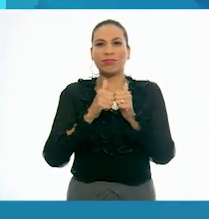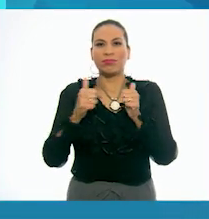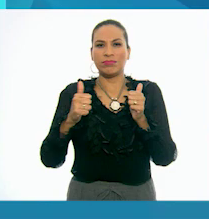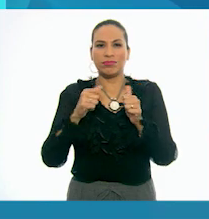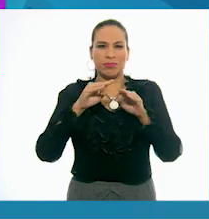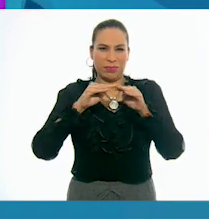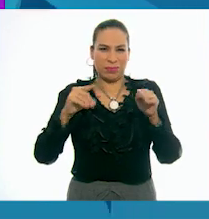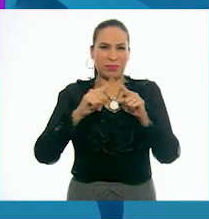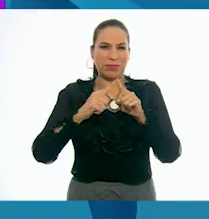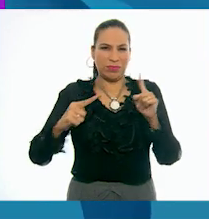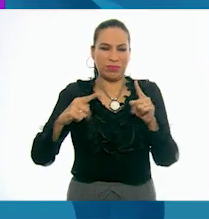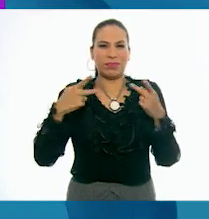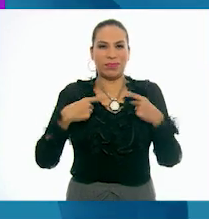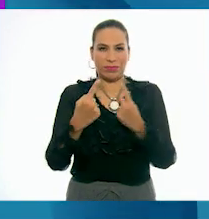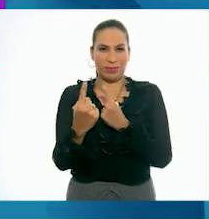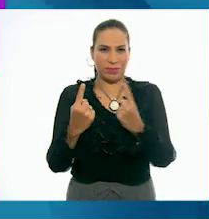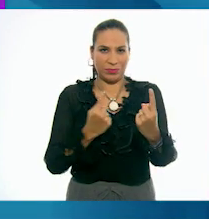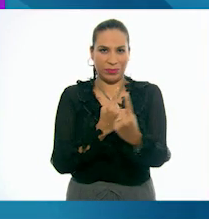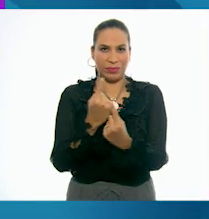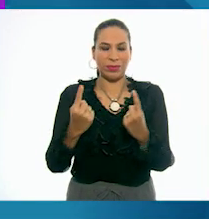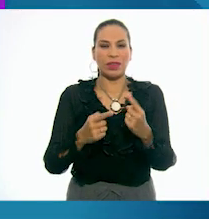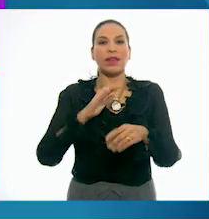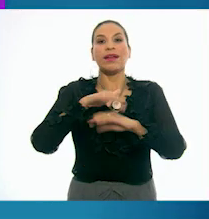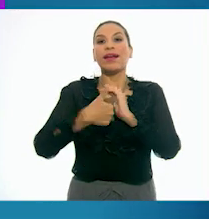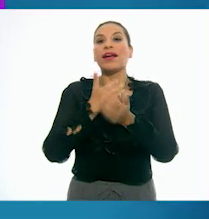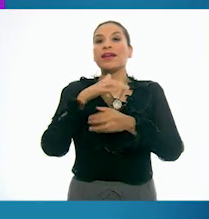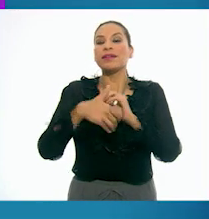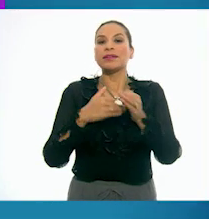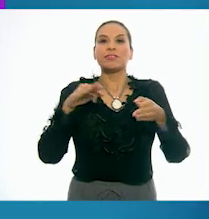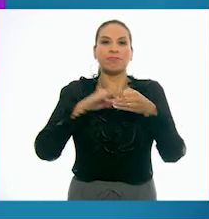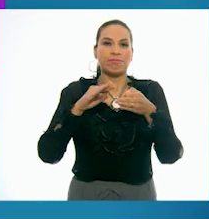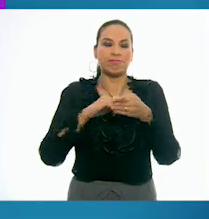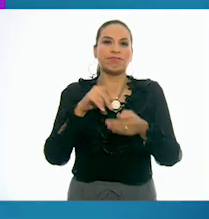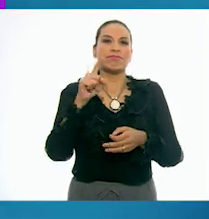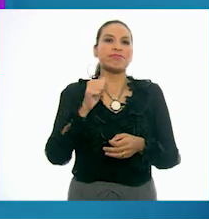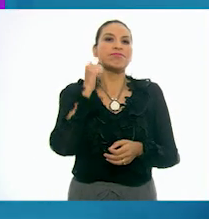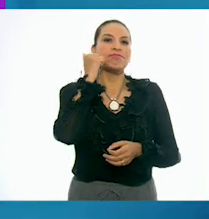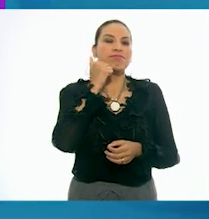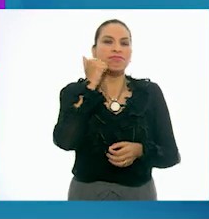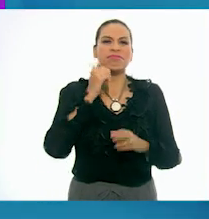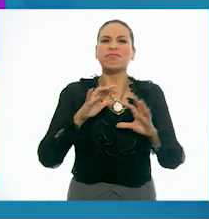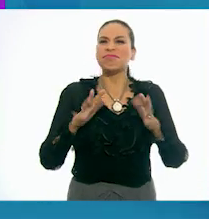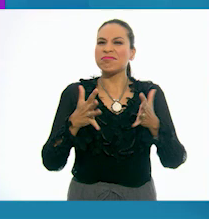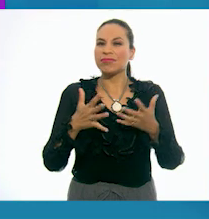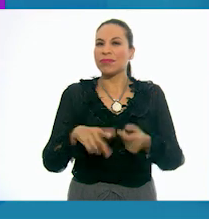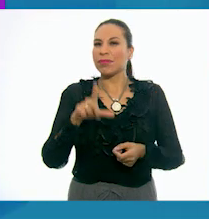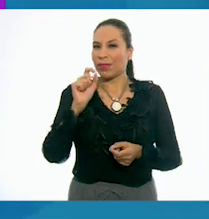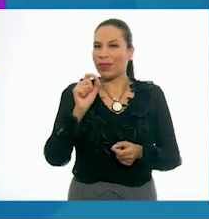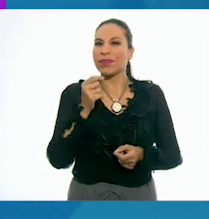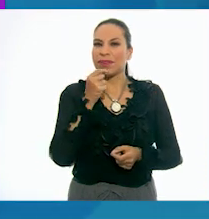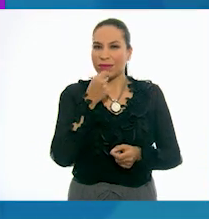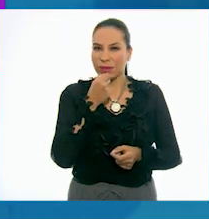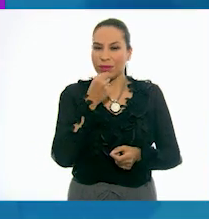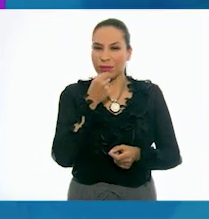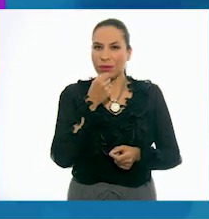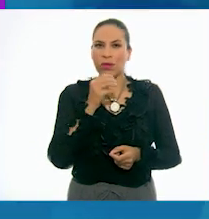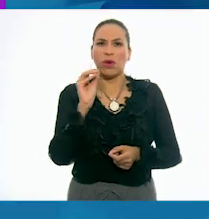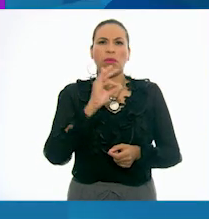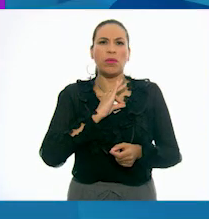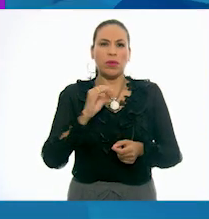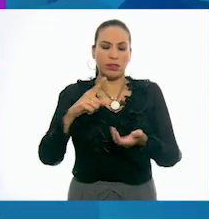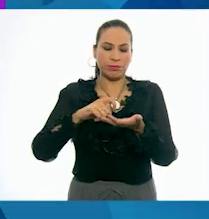metros entre tú y los demás. Lávate las manos muy seguido con agua y jabón por lo menos durante 20 segundos o